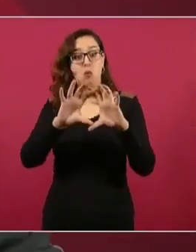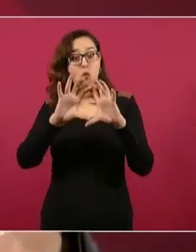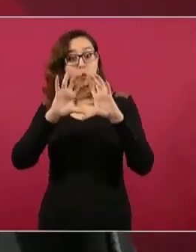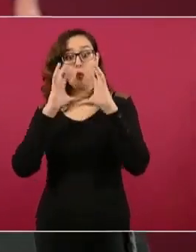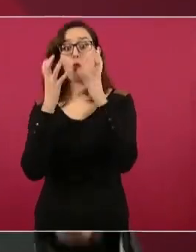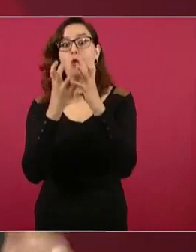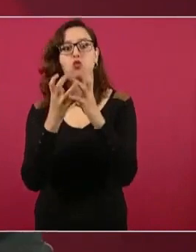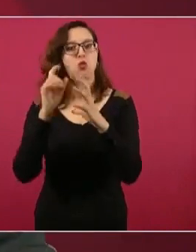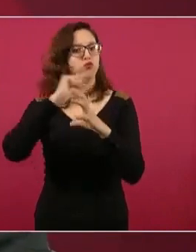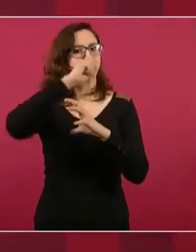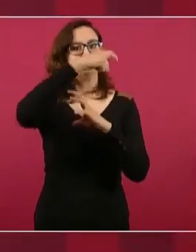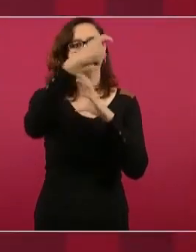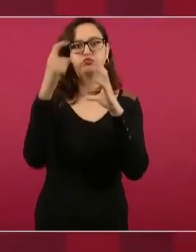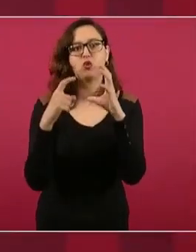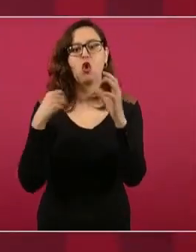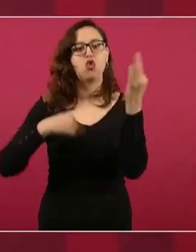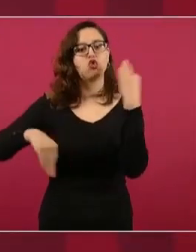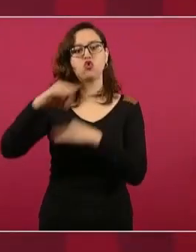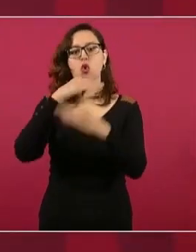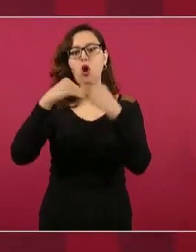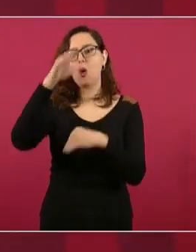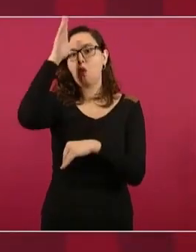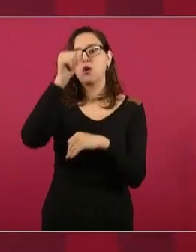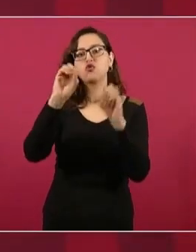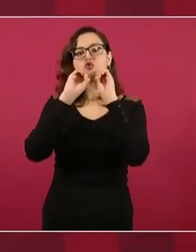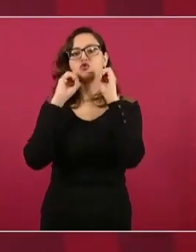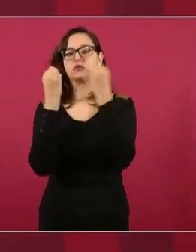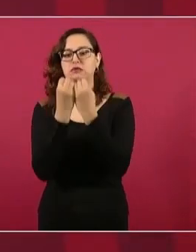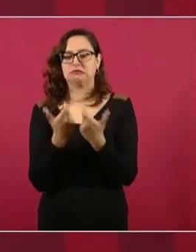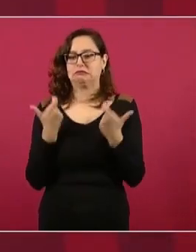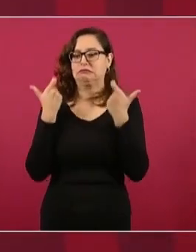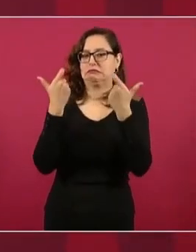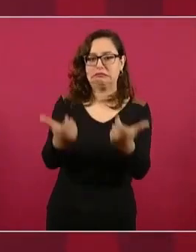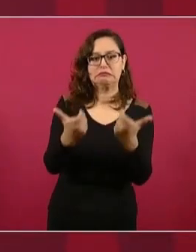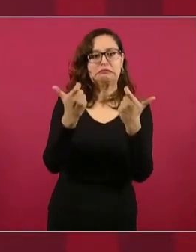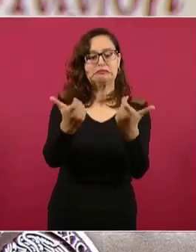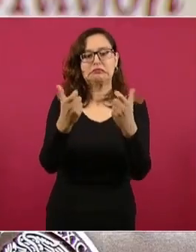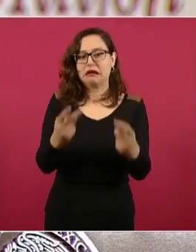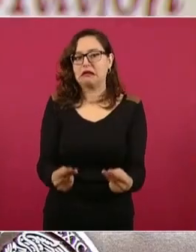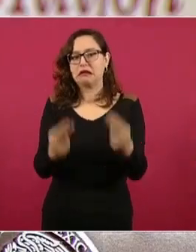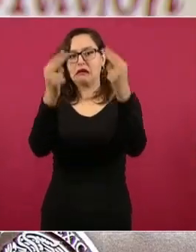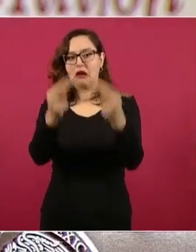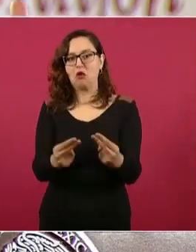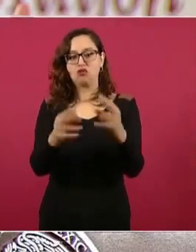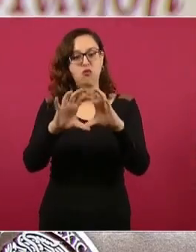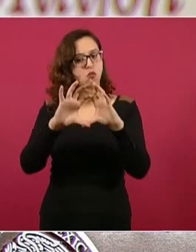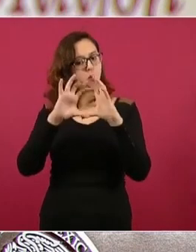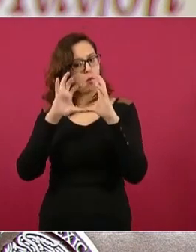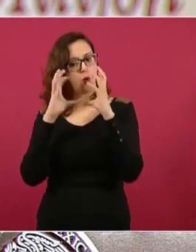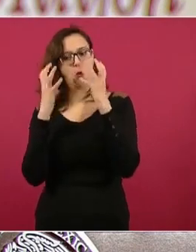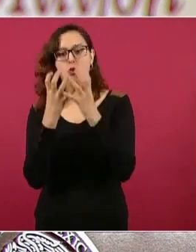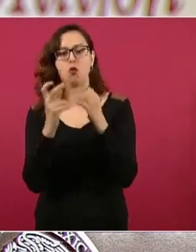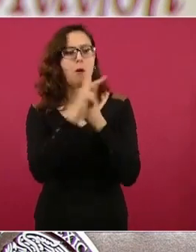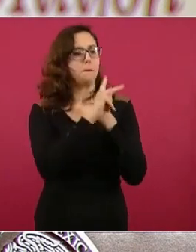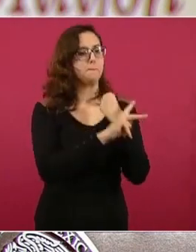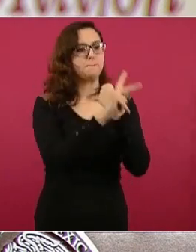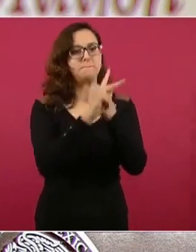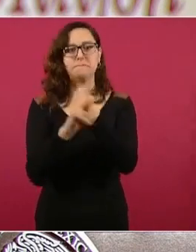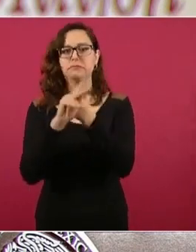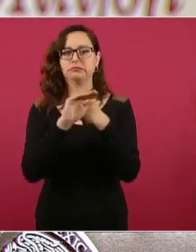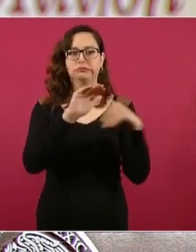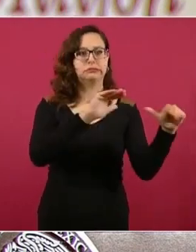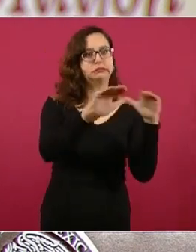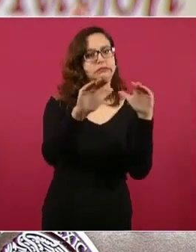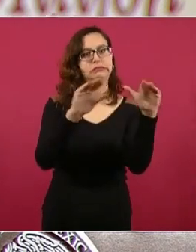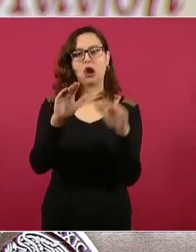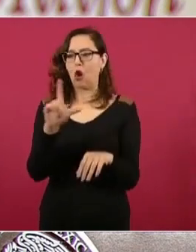Banco Mundial, el Banco Interamericano de Desarrollo, el Fondo Monetario Internacional, y se aplicó en una gran cantidad de países del